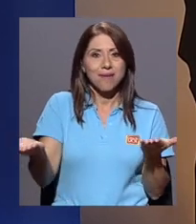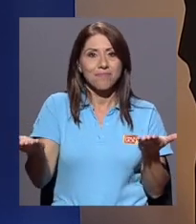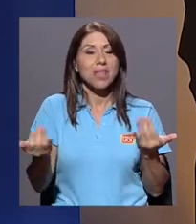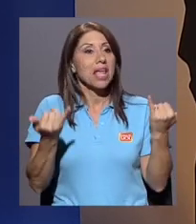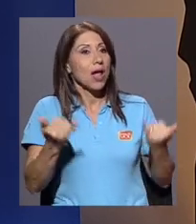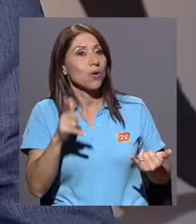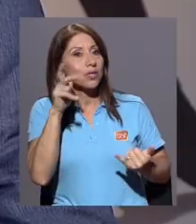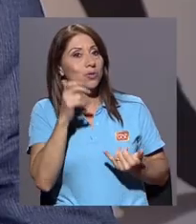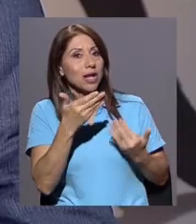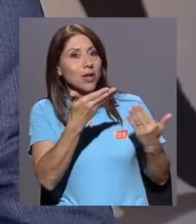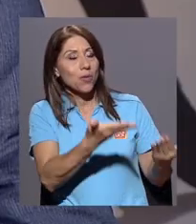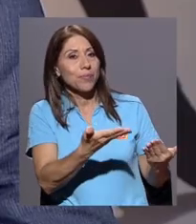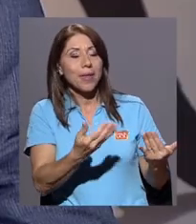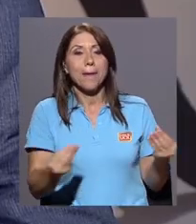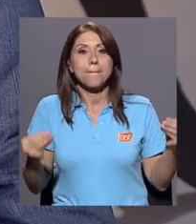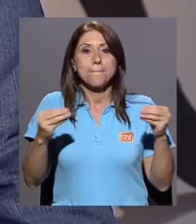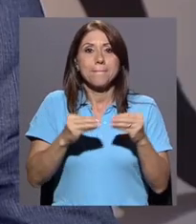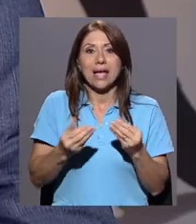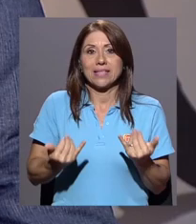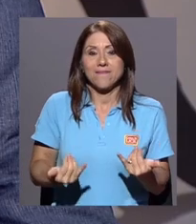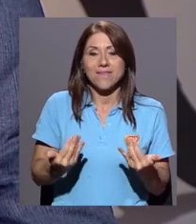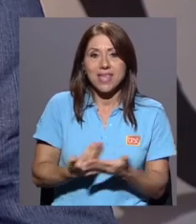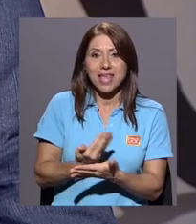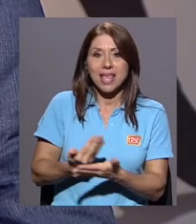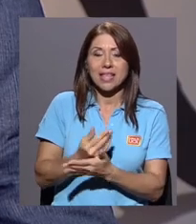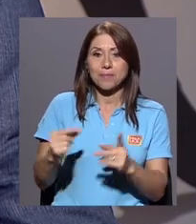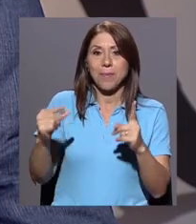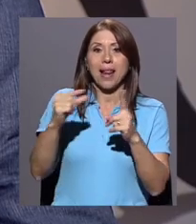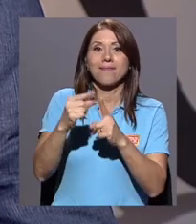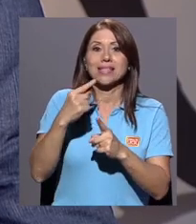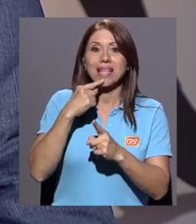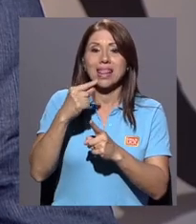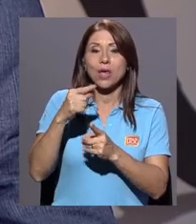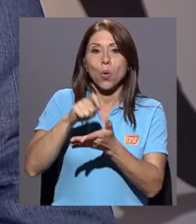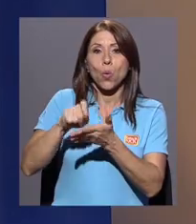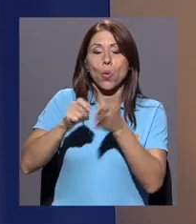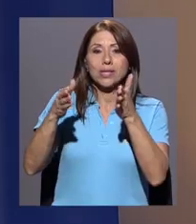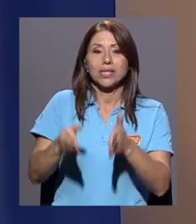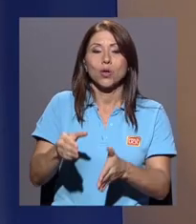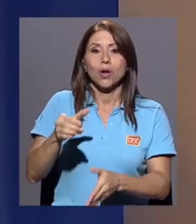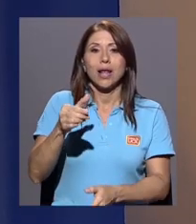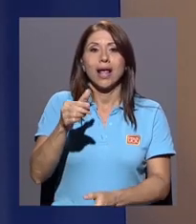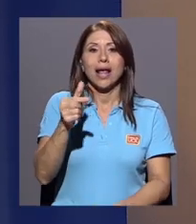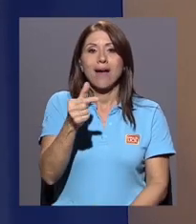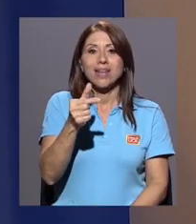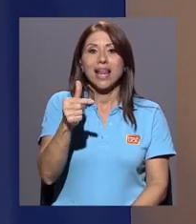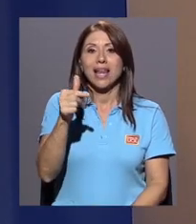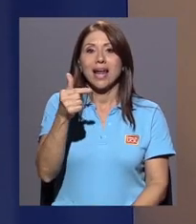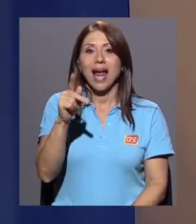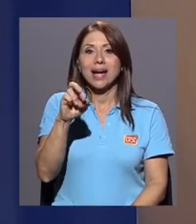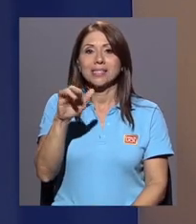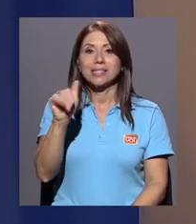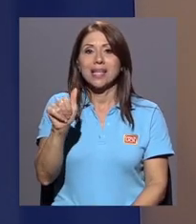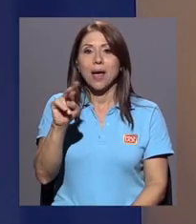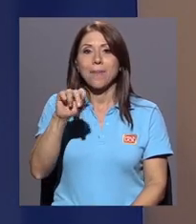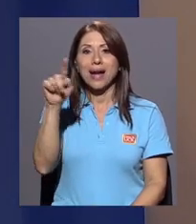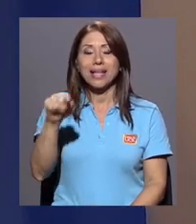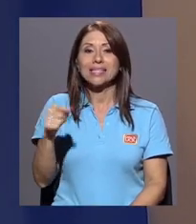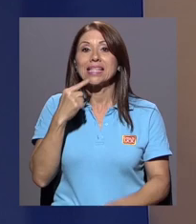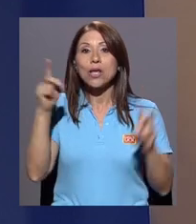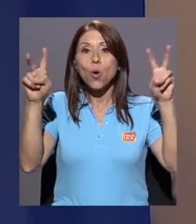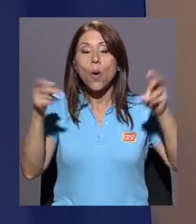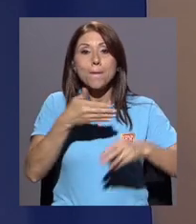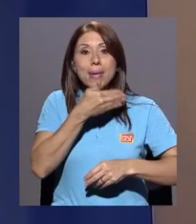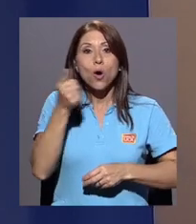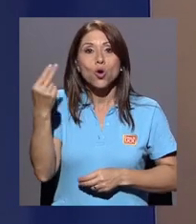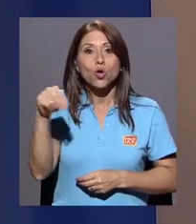después de escuchar a don Silvio, cada vez más vigentes las palabras de Gabriel García Márquez, cuando nos planteaba que la mejor noticia